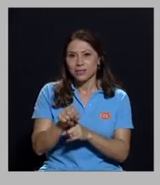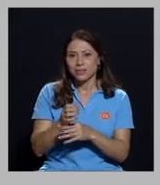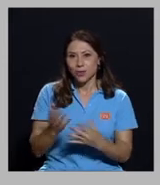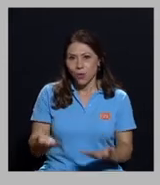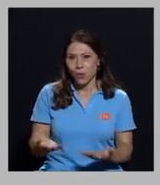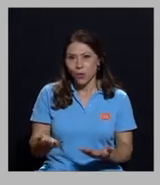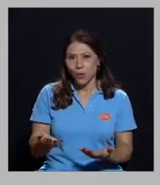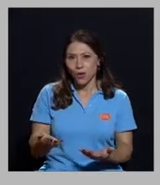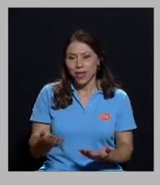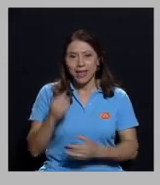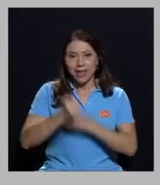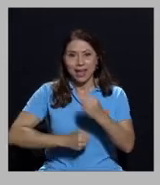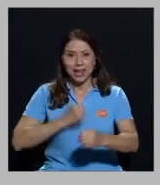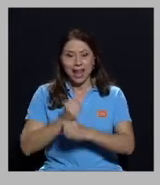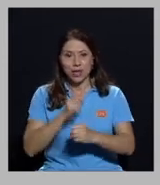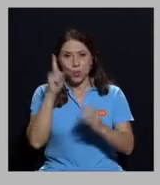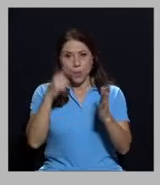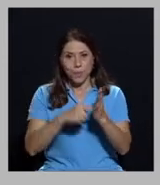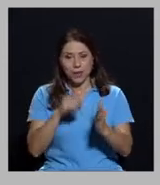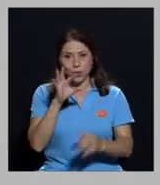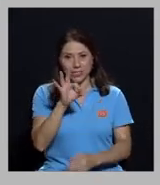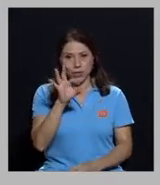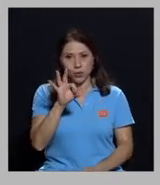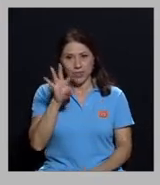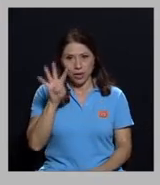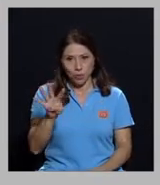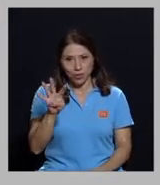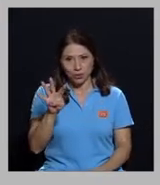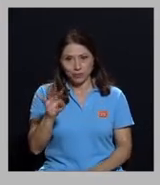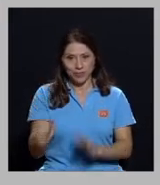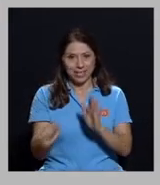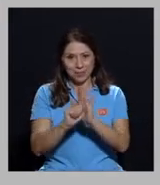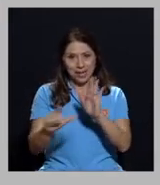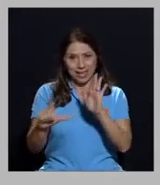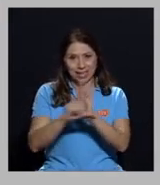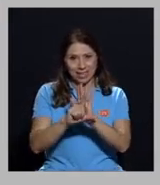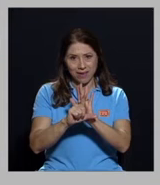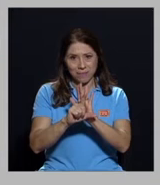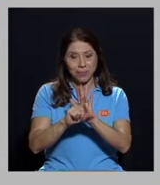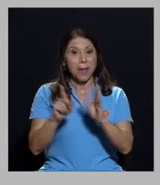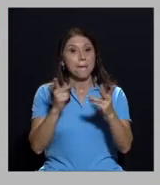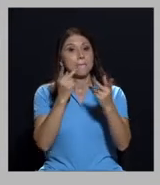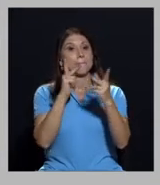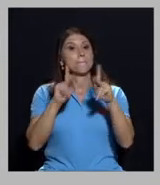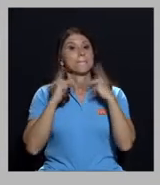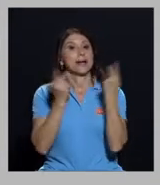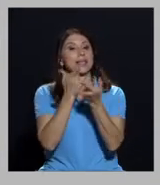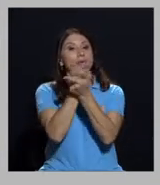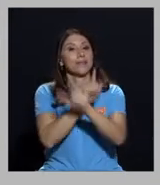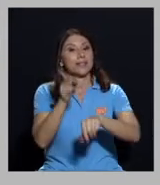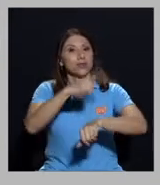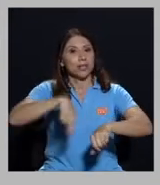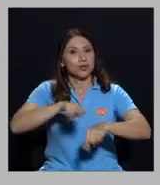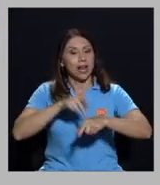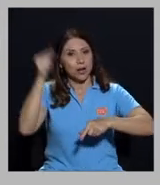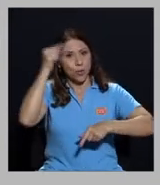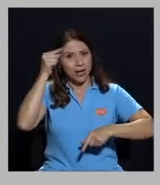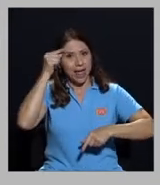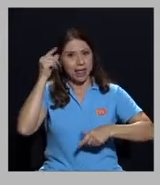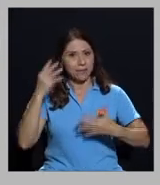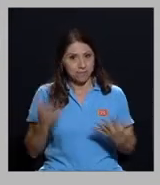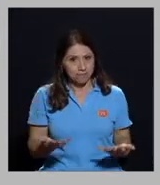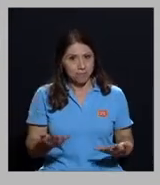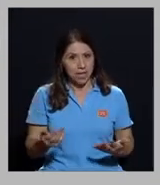en el año 1994 de la asamblea legislativa gobernaba el partido liberación nacional y habían dos grandes partidos